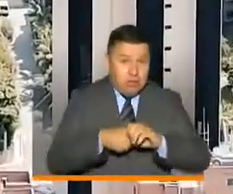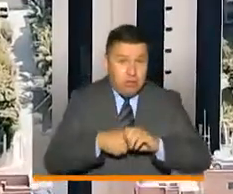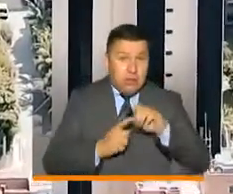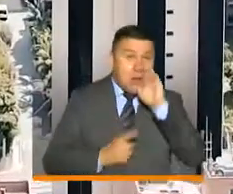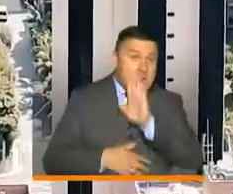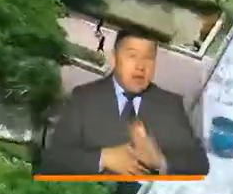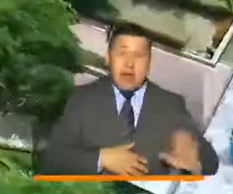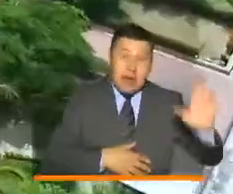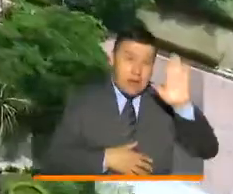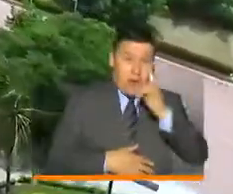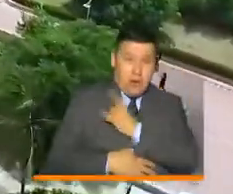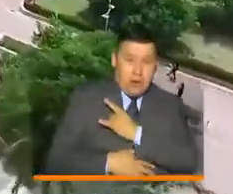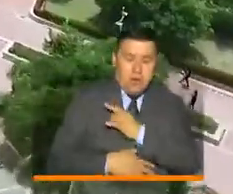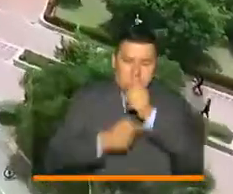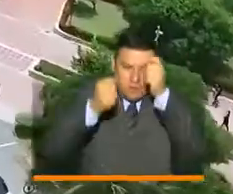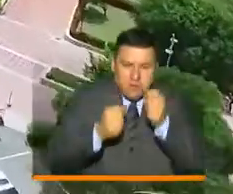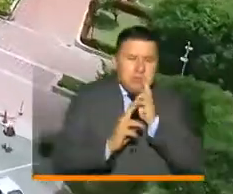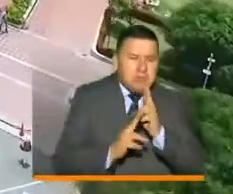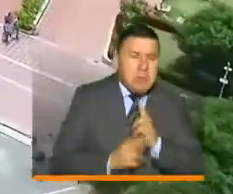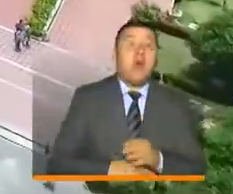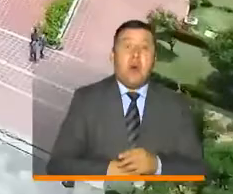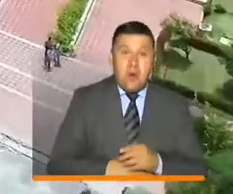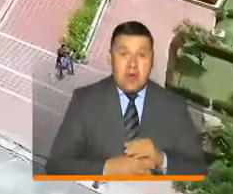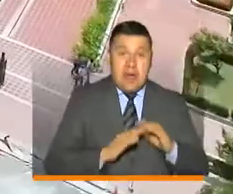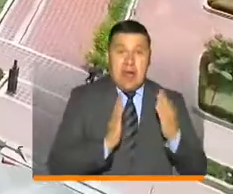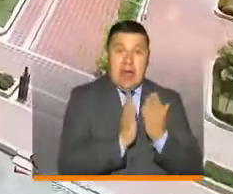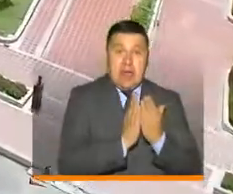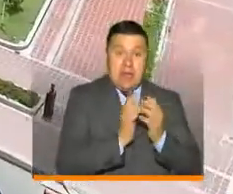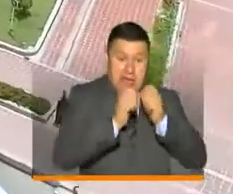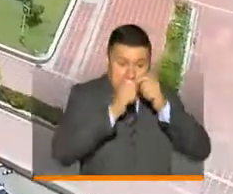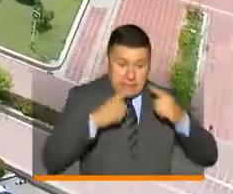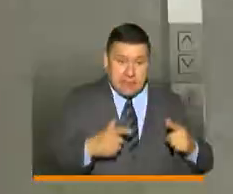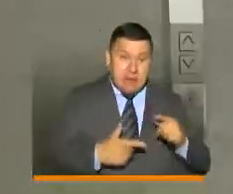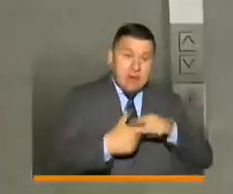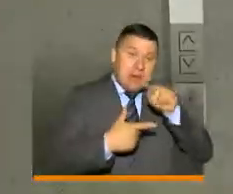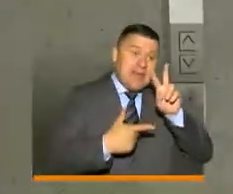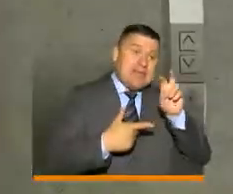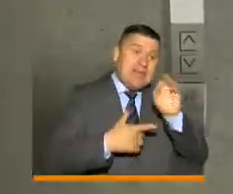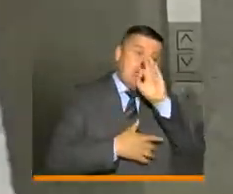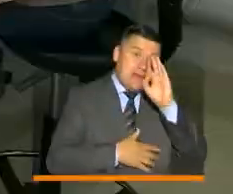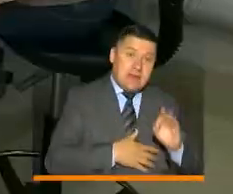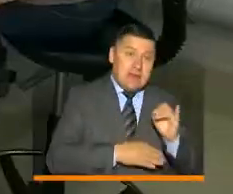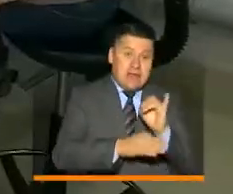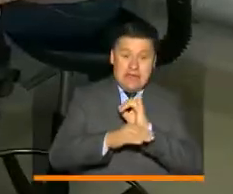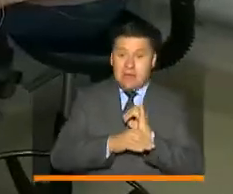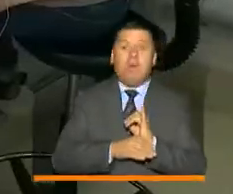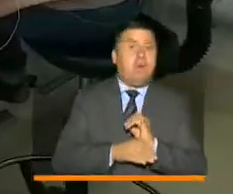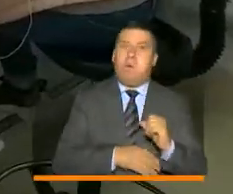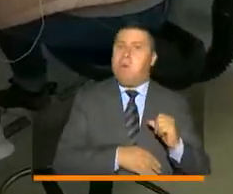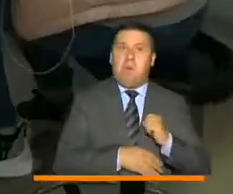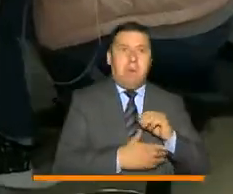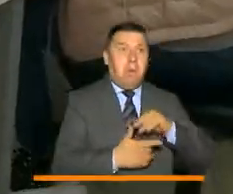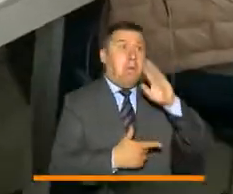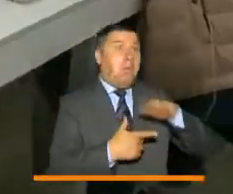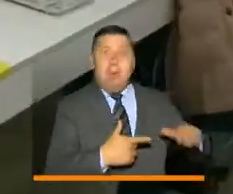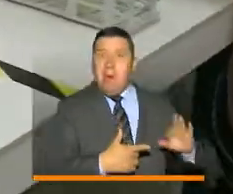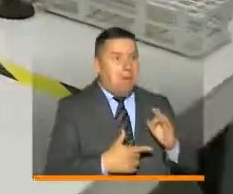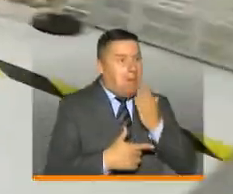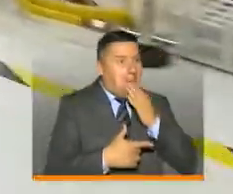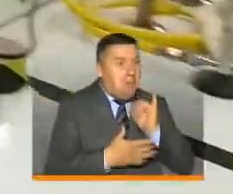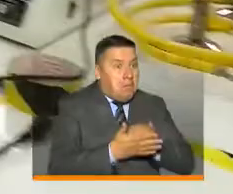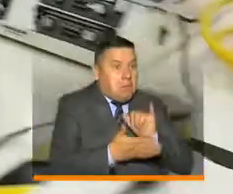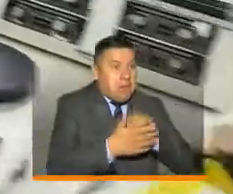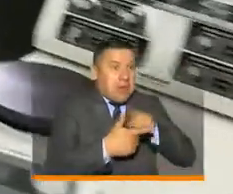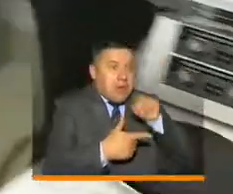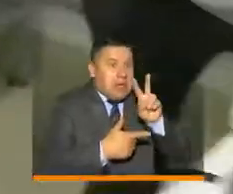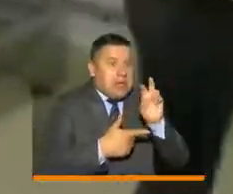el territorio nacional arrojó como resultado que en la educación pública, el 70% de las instituciones no tuvo variación ni reducción de sus